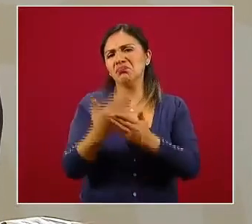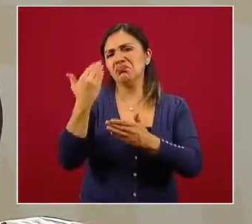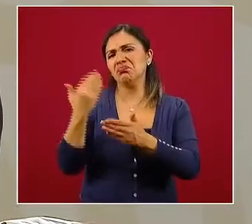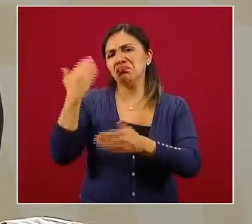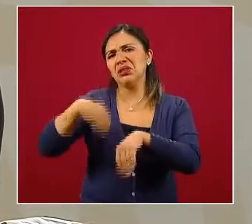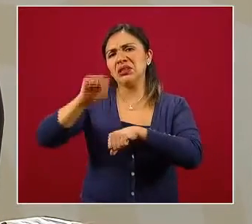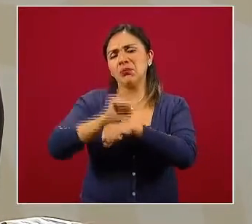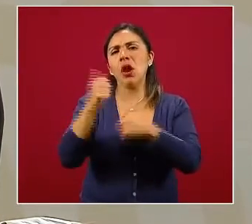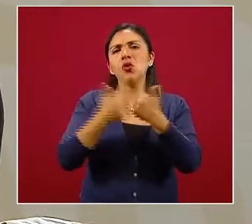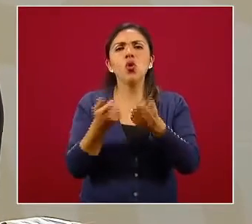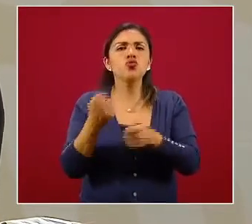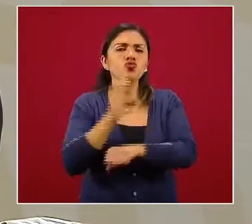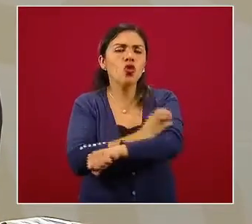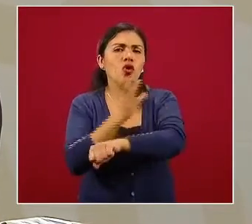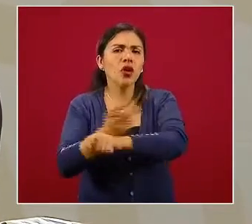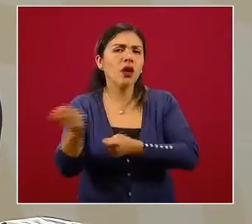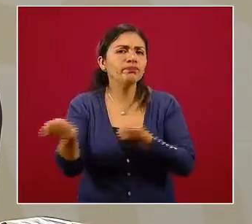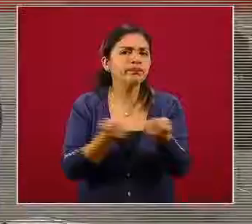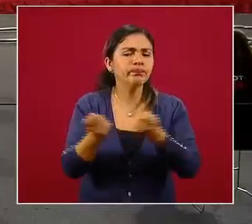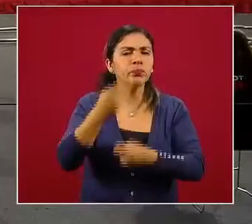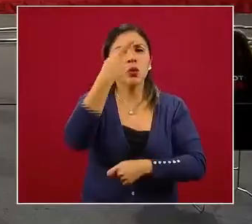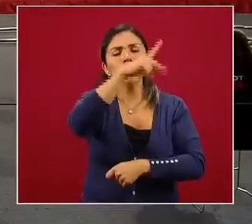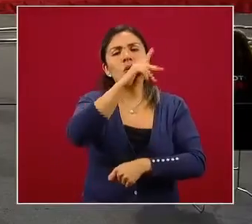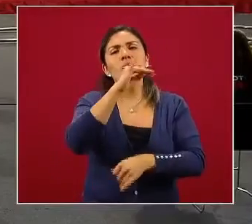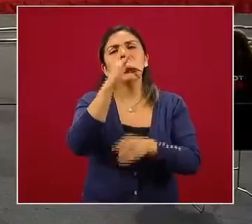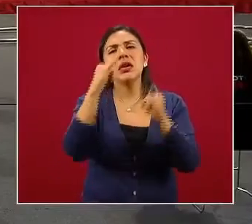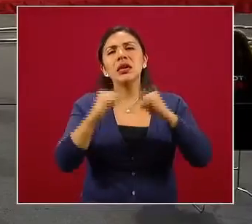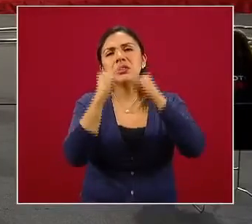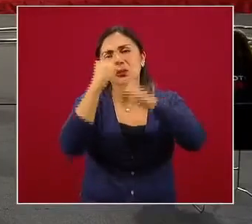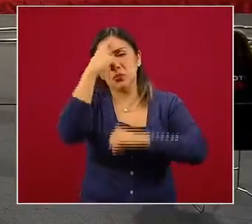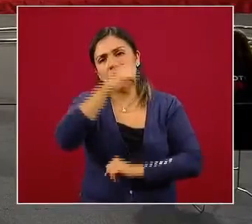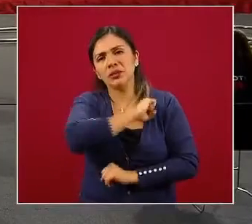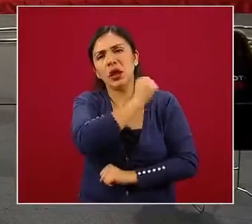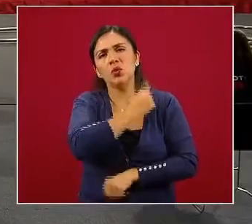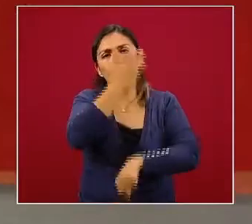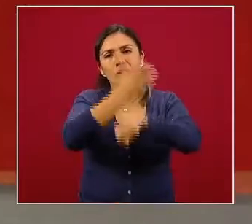precisamente los Institutos Nacionales de Salud de Estados Unidos.